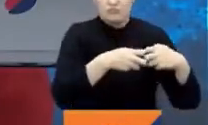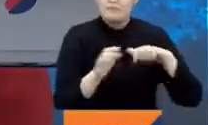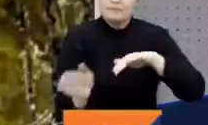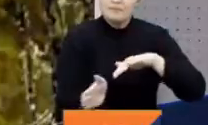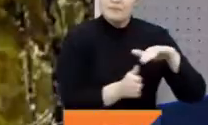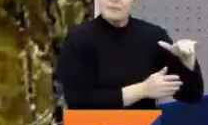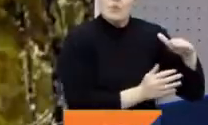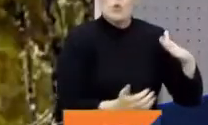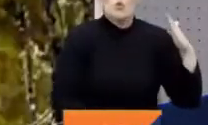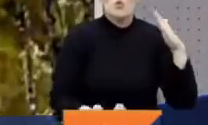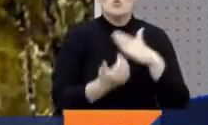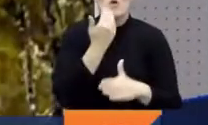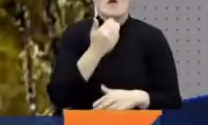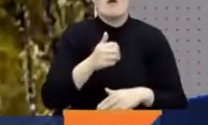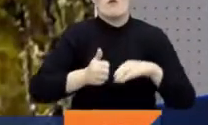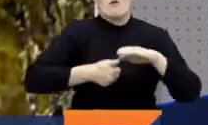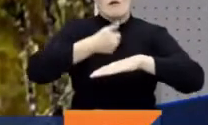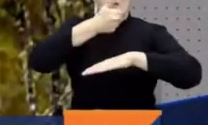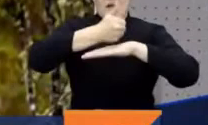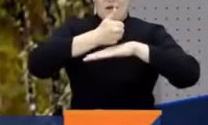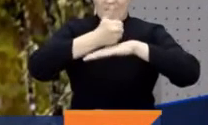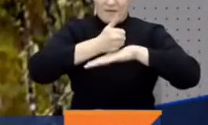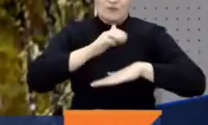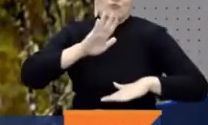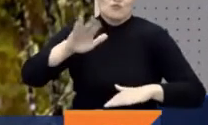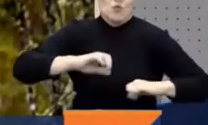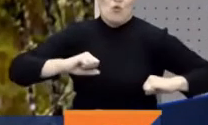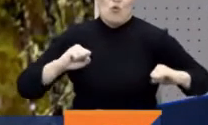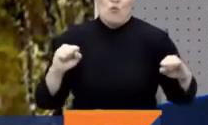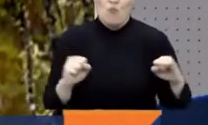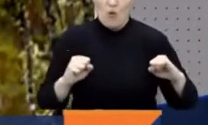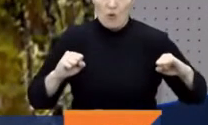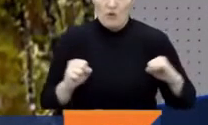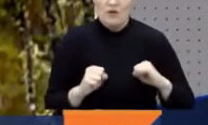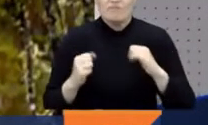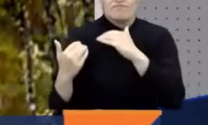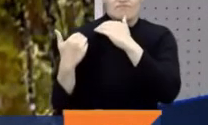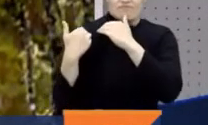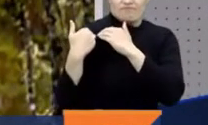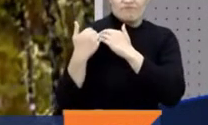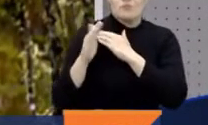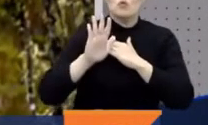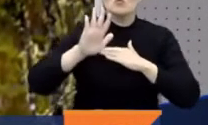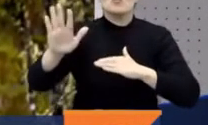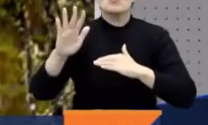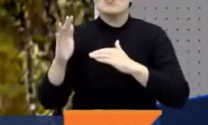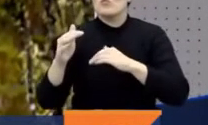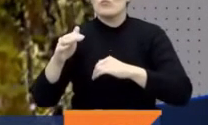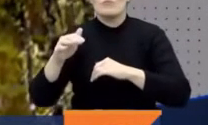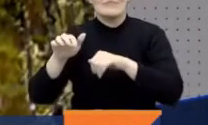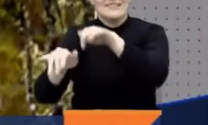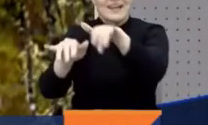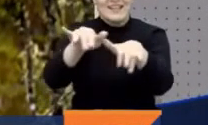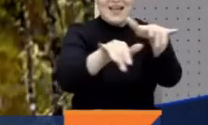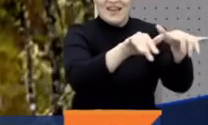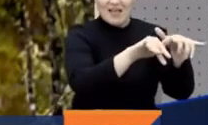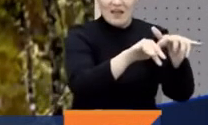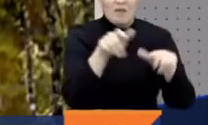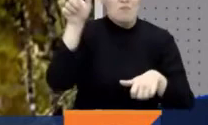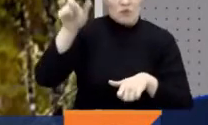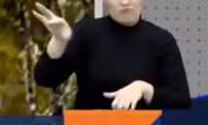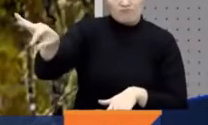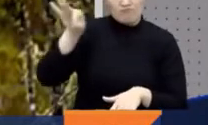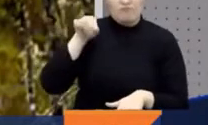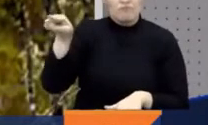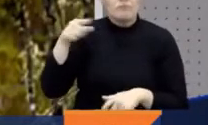alcaldía de Bogotá. La alcaldesa Claudia López anunció a través de Twitter el nombramiento. Recordemos que Sanguino ha sido